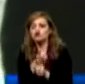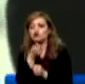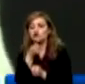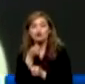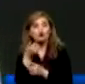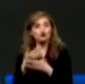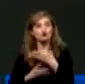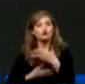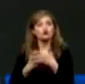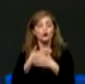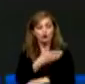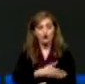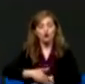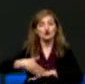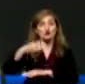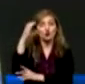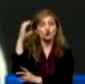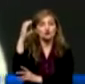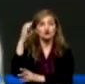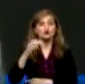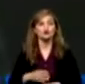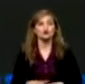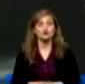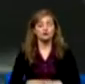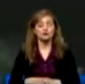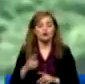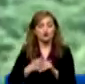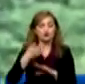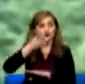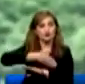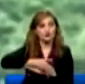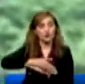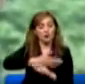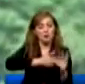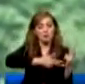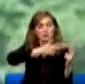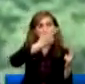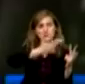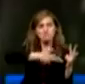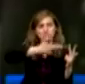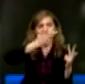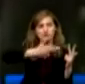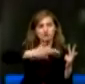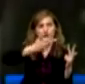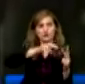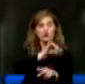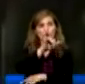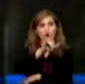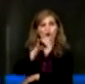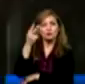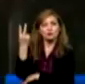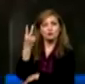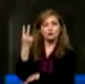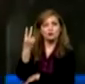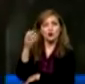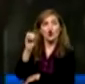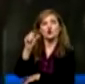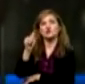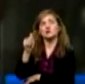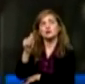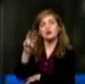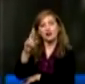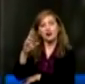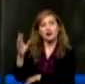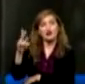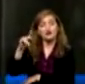cobertura periodística en la frontera con Colombia. Al mes siguiente fueron asesinados. Igual suerte corrieron Oscar y Katy, una pareja